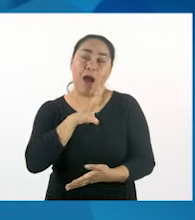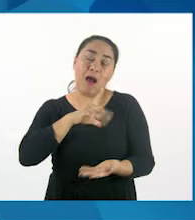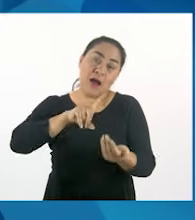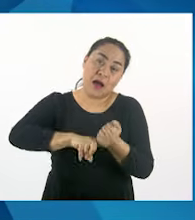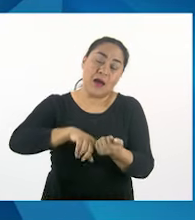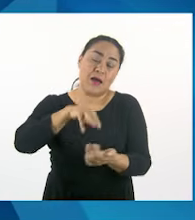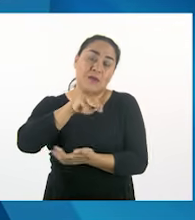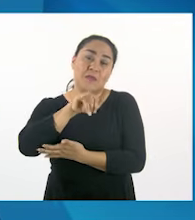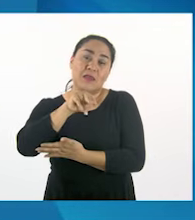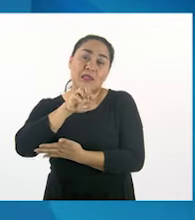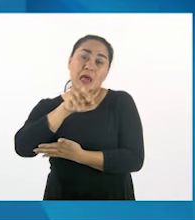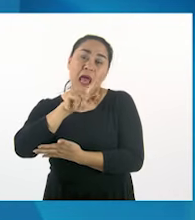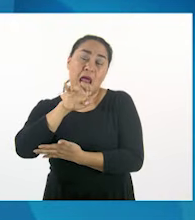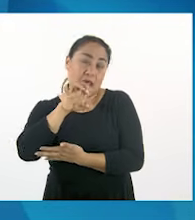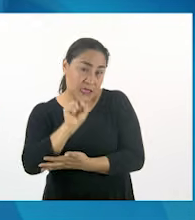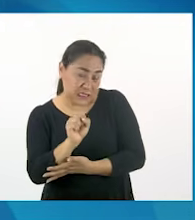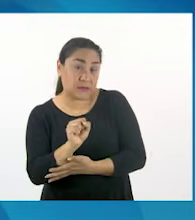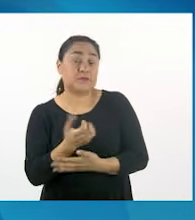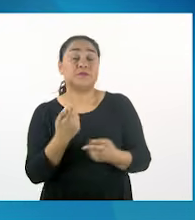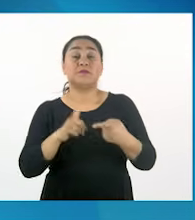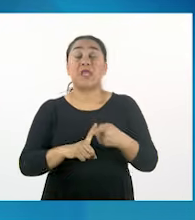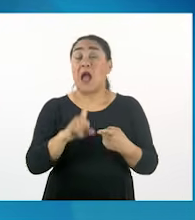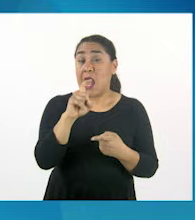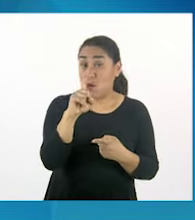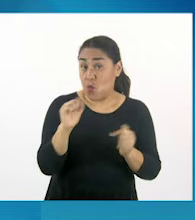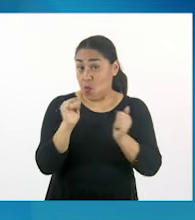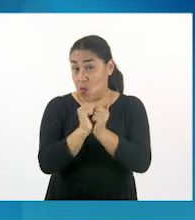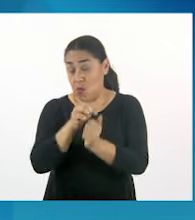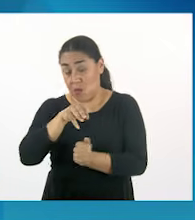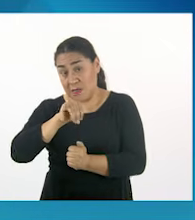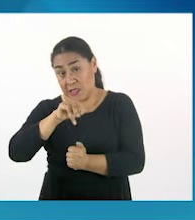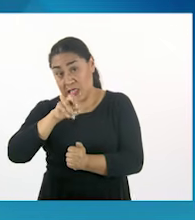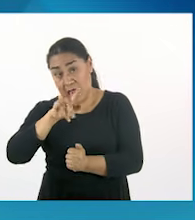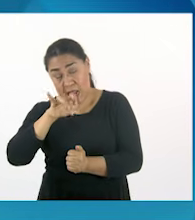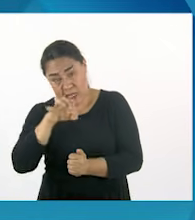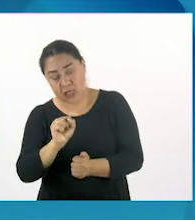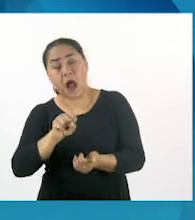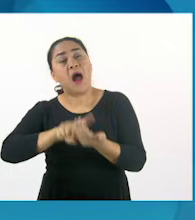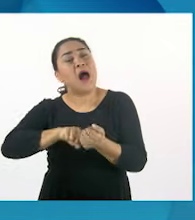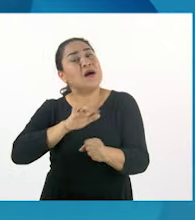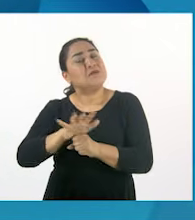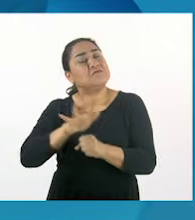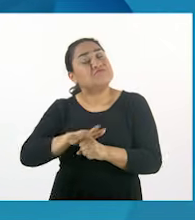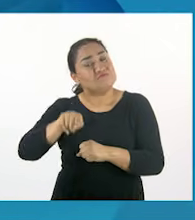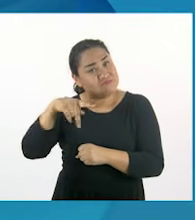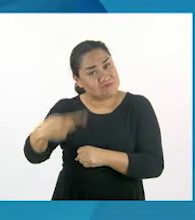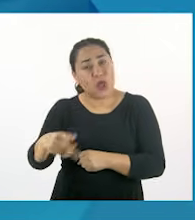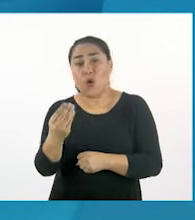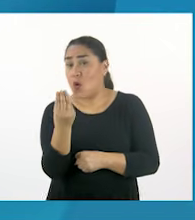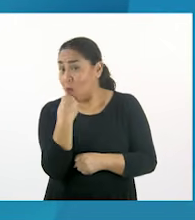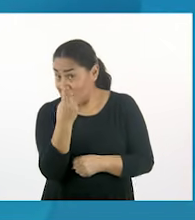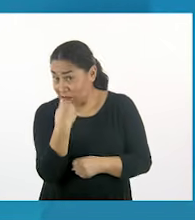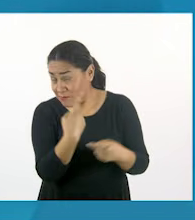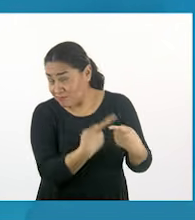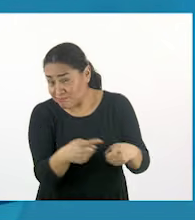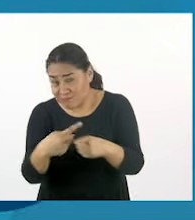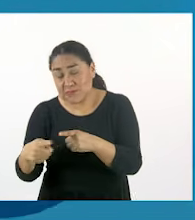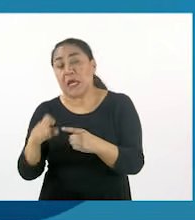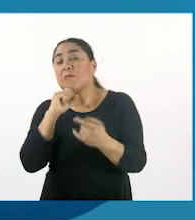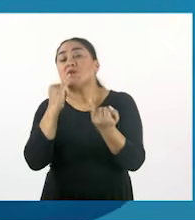disueltos. El agua y los minerales vienen de los alimentos y líquidos que